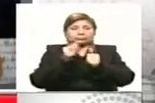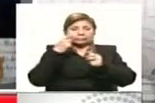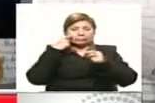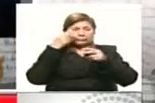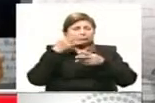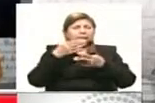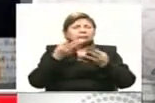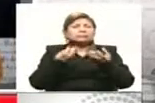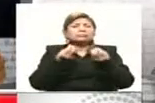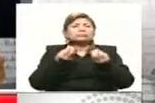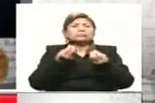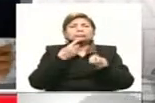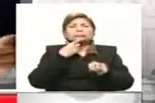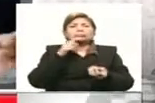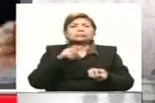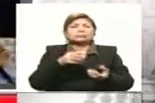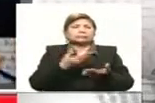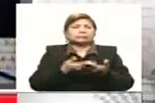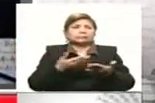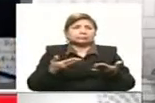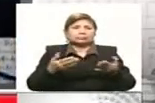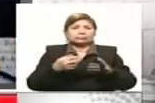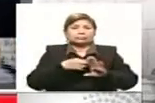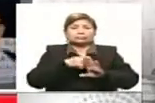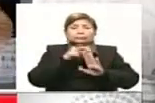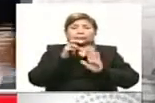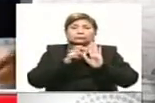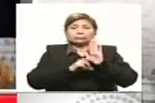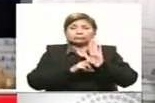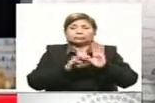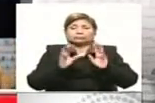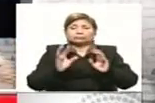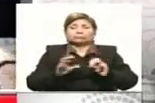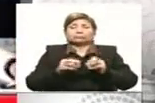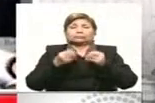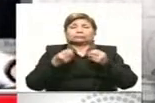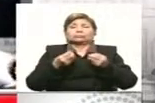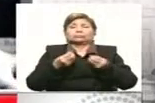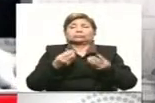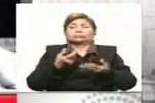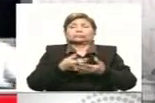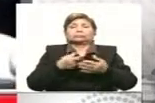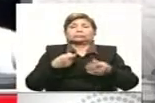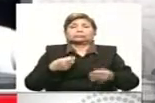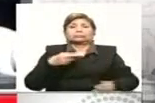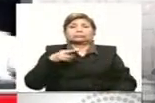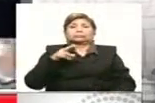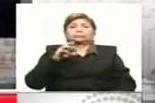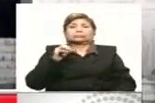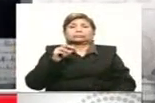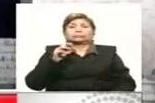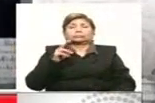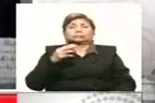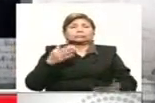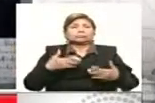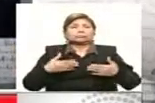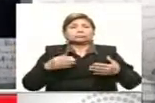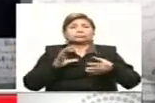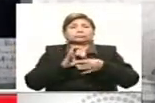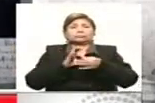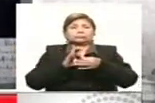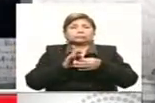revisar cómo están estos proyectos y cómo desde el PRONIS se puede colaborar